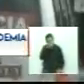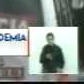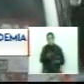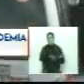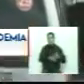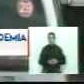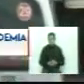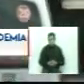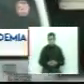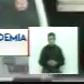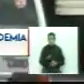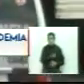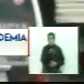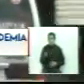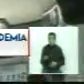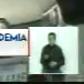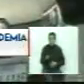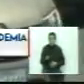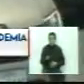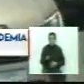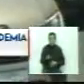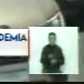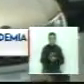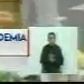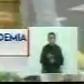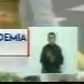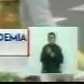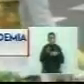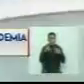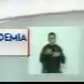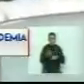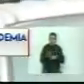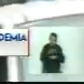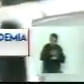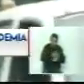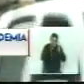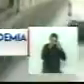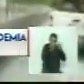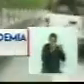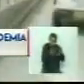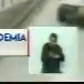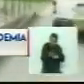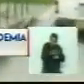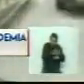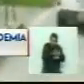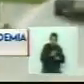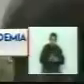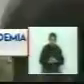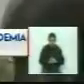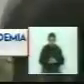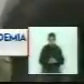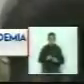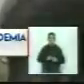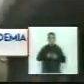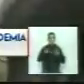es que no lleguen a terapia intensiva y que los pacientes puedan ser atendidos en etapas iniciales. Ahora, pero si no